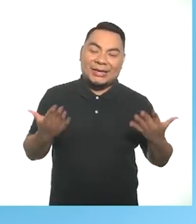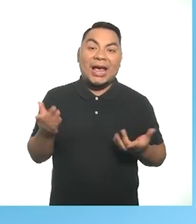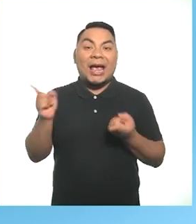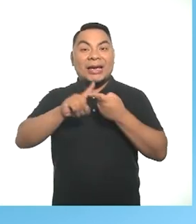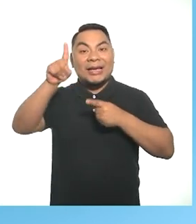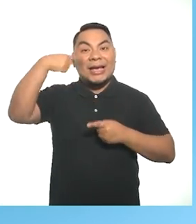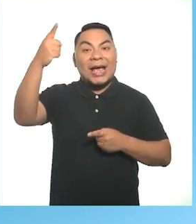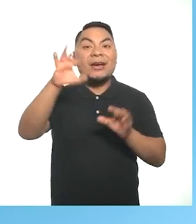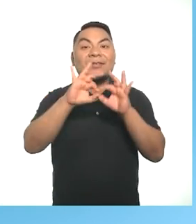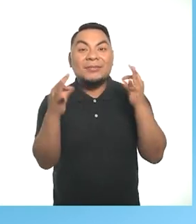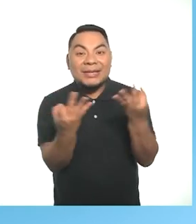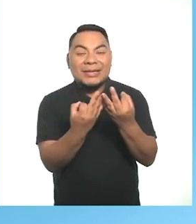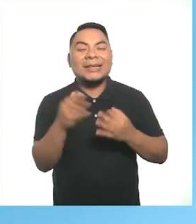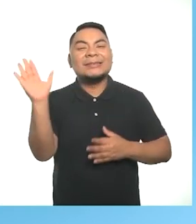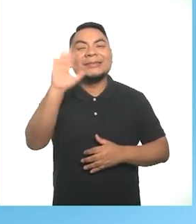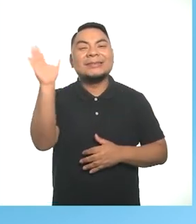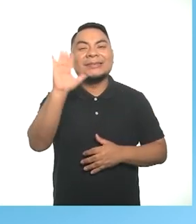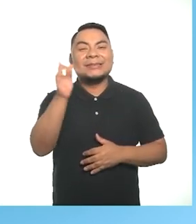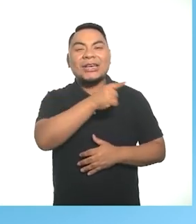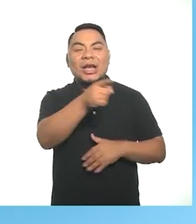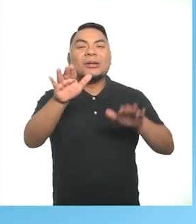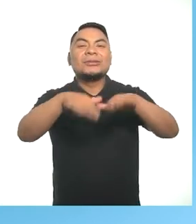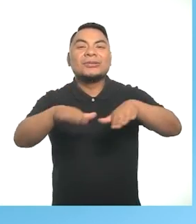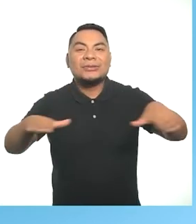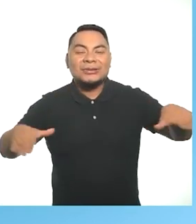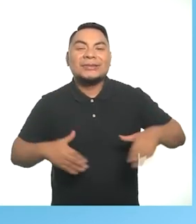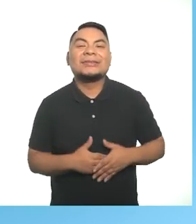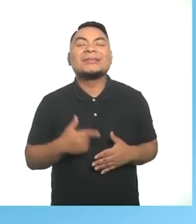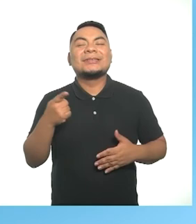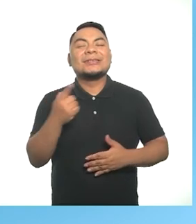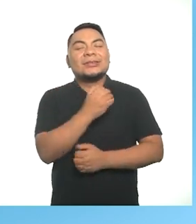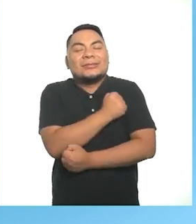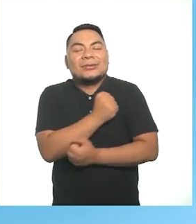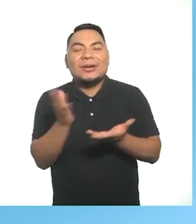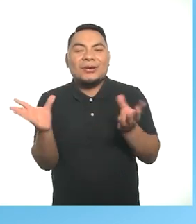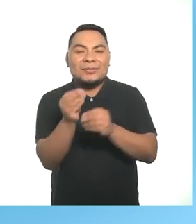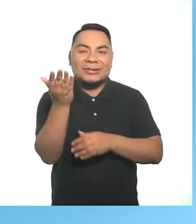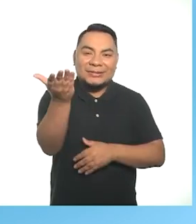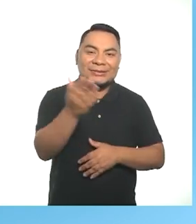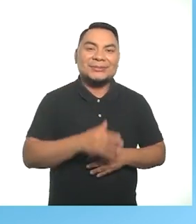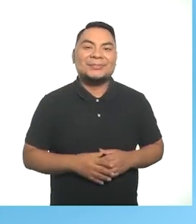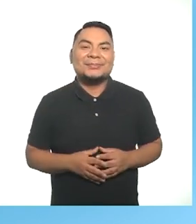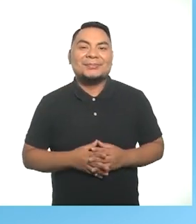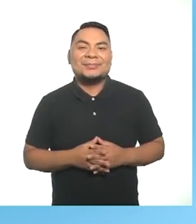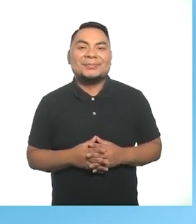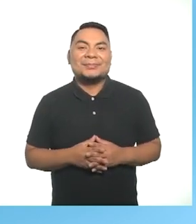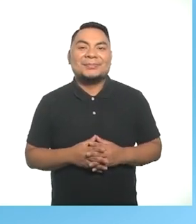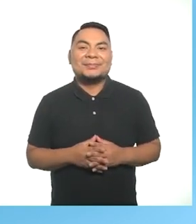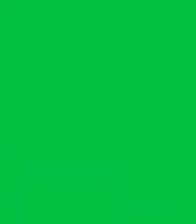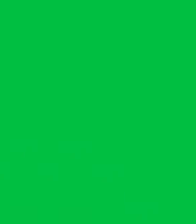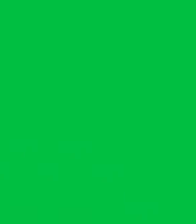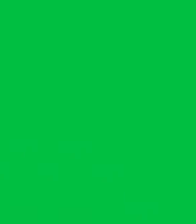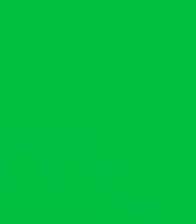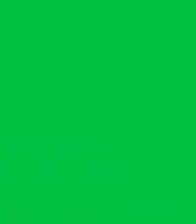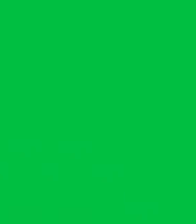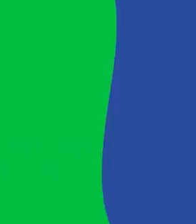diversión. ¡Hasta pronto, familias! ¡Chao, chicas y chicos! ¡Tu pananchiscama masicuna!